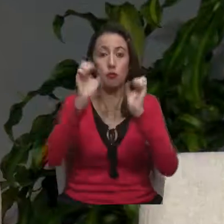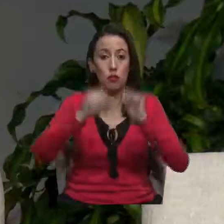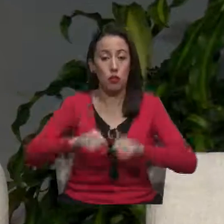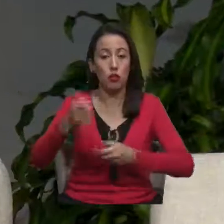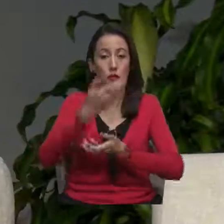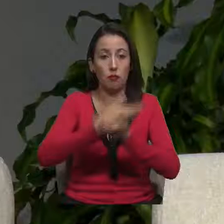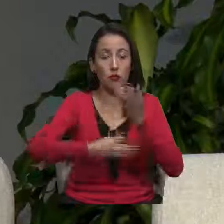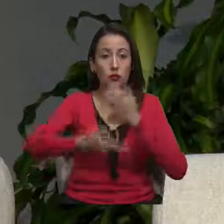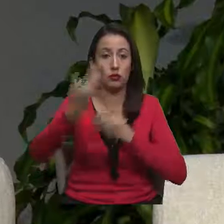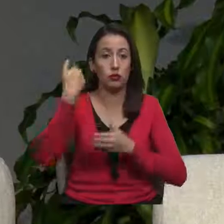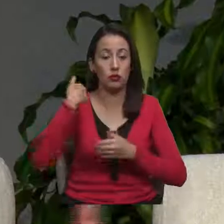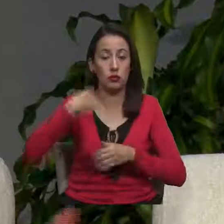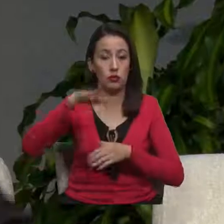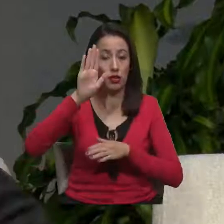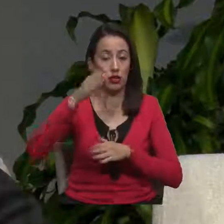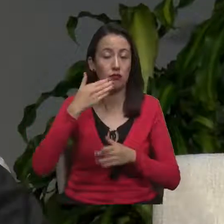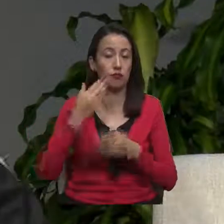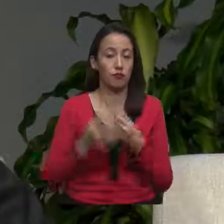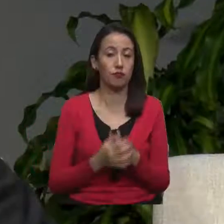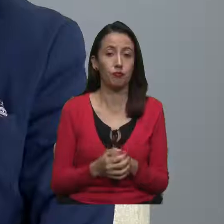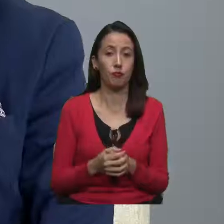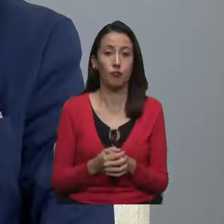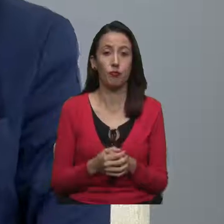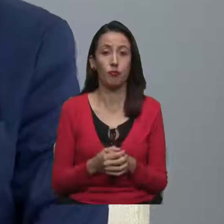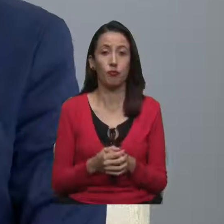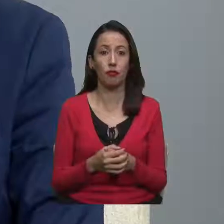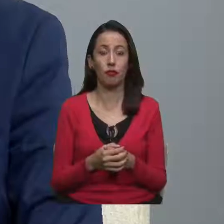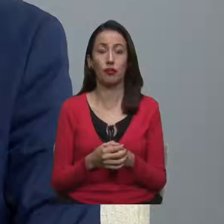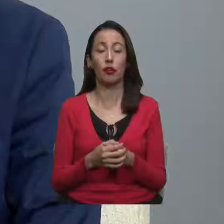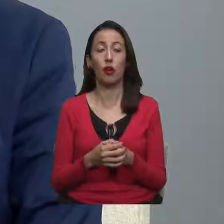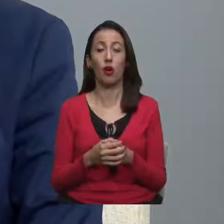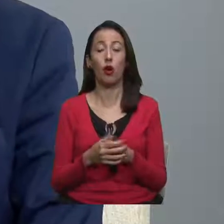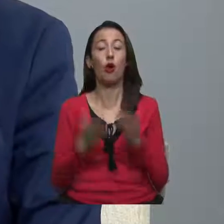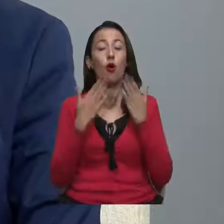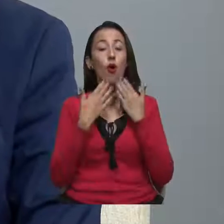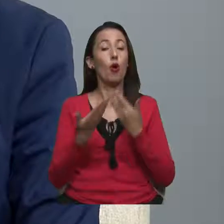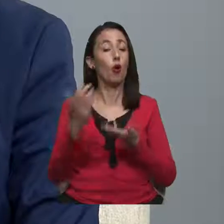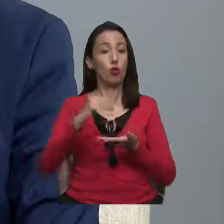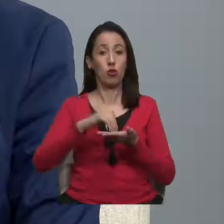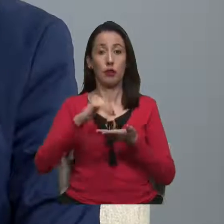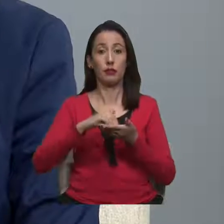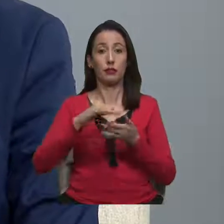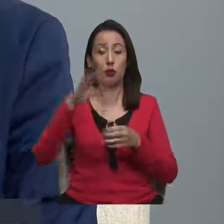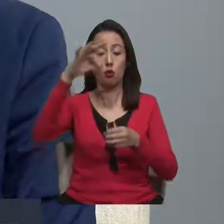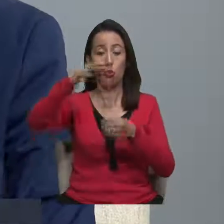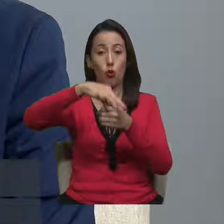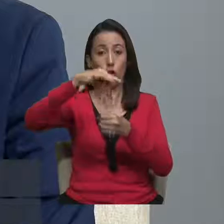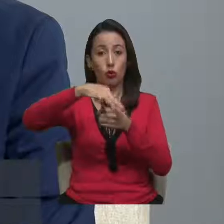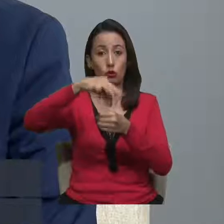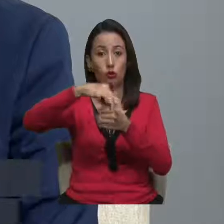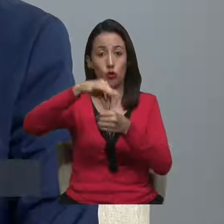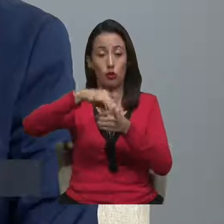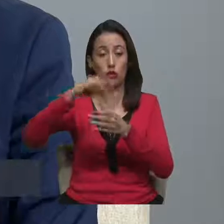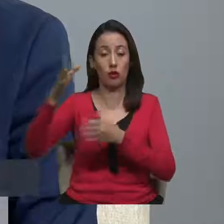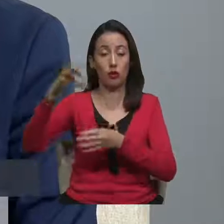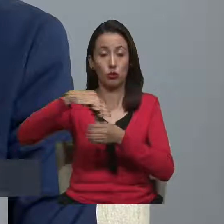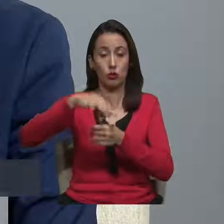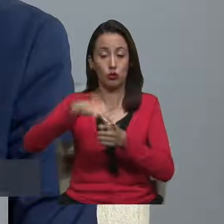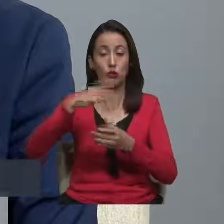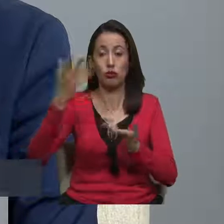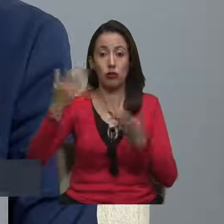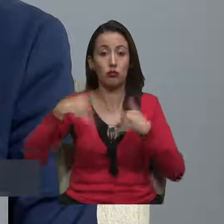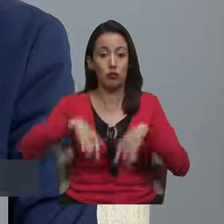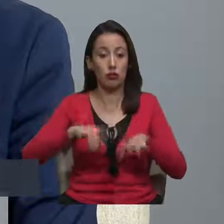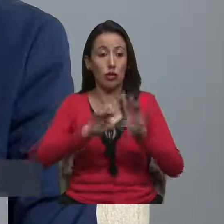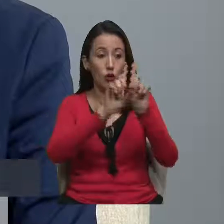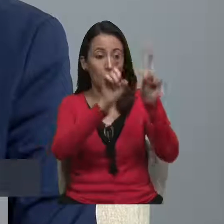autoridades judiciales independientes volvemos a lo mismo una consulta popular que nos diga al pueblo ecuatoriano si está de acuerdo que mantengamos